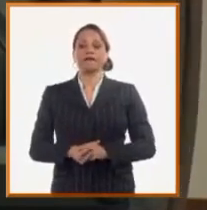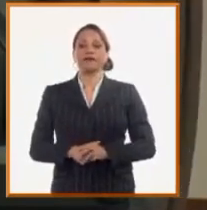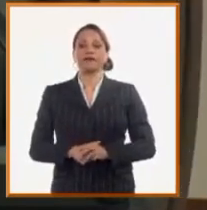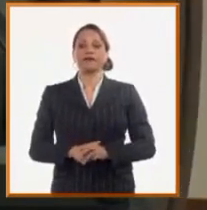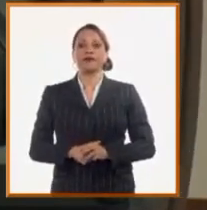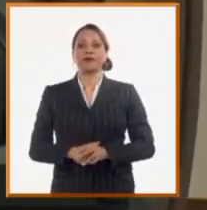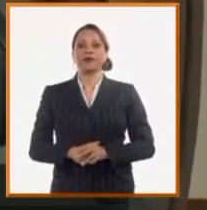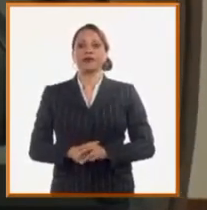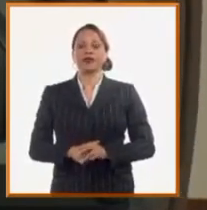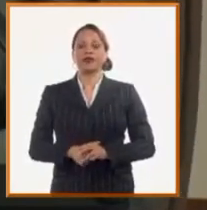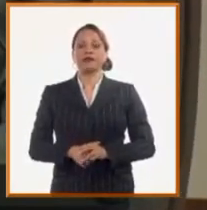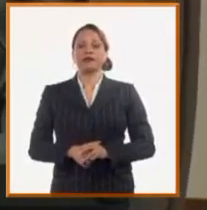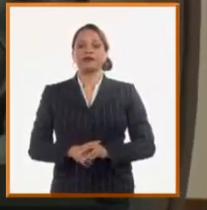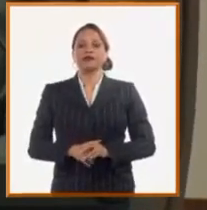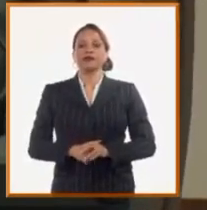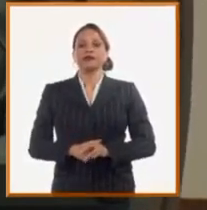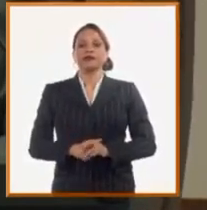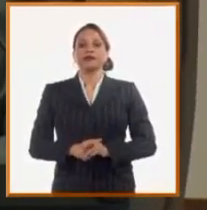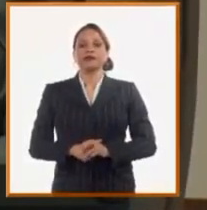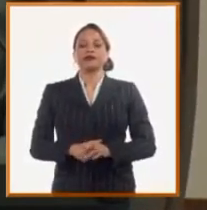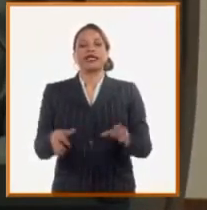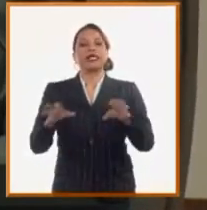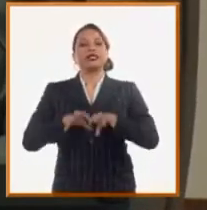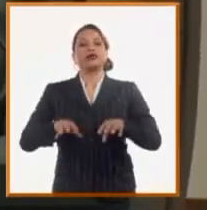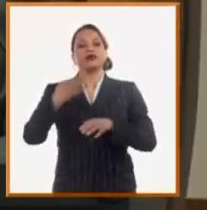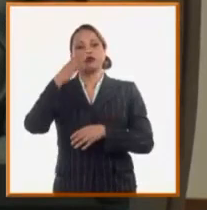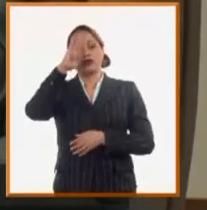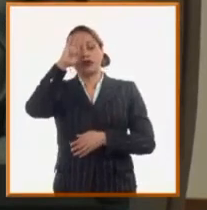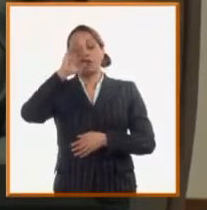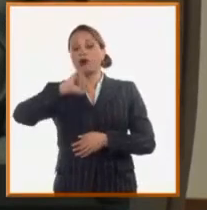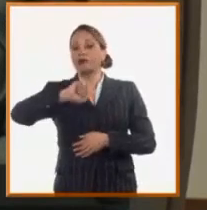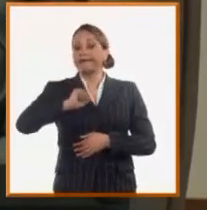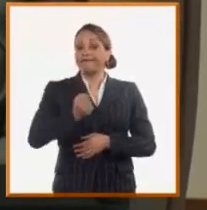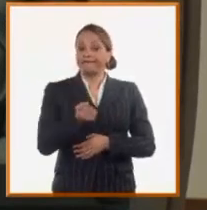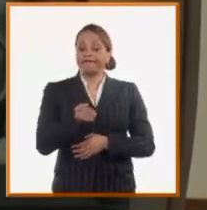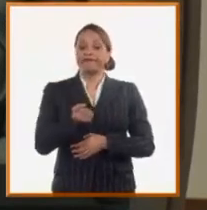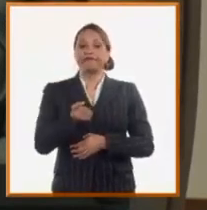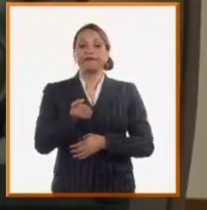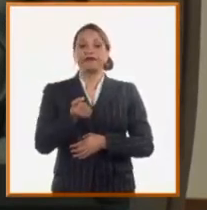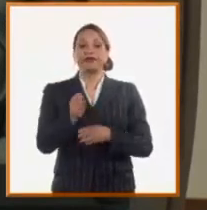Vivimos bajo unas presiones que no las viven en otros países.